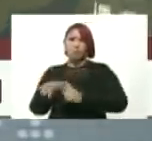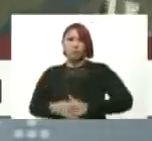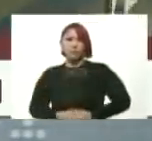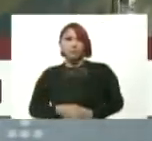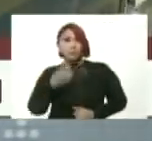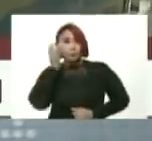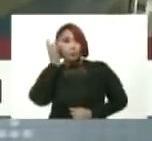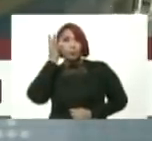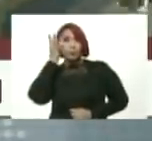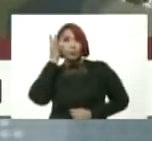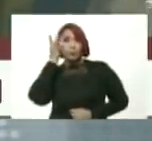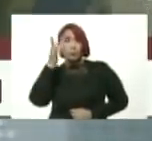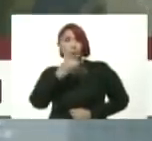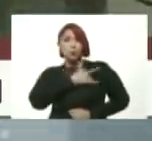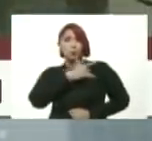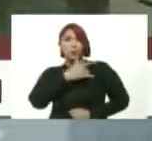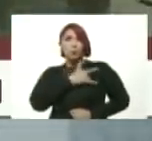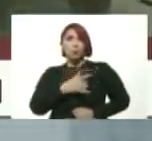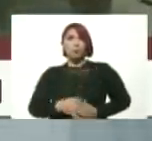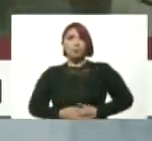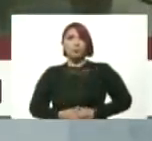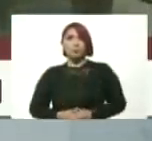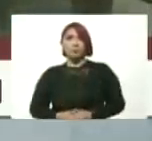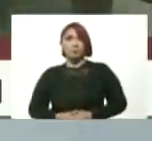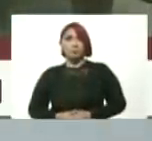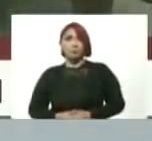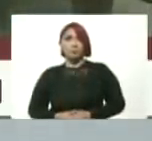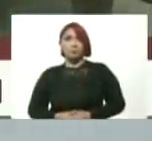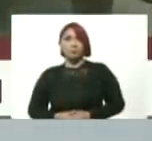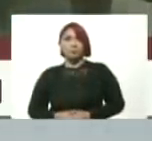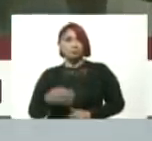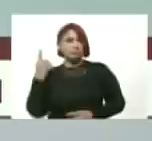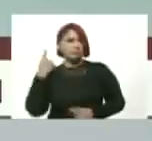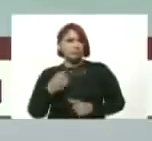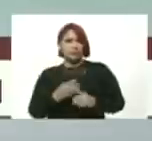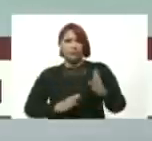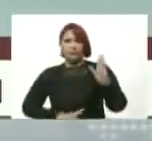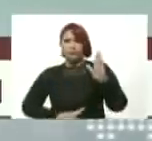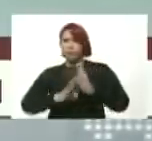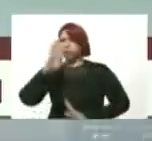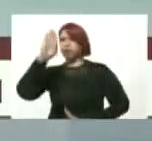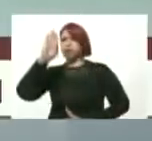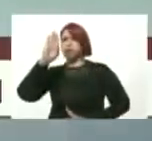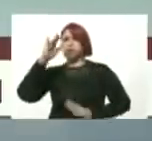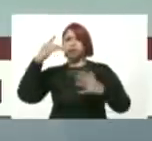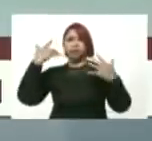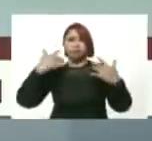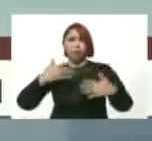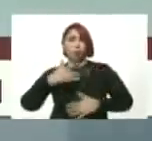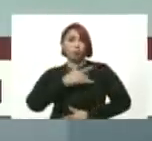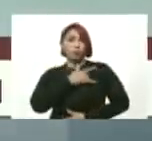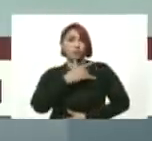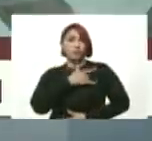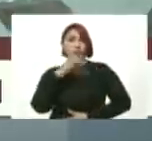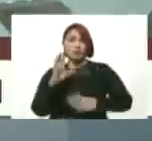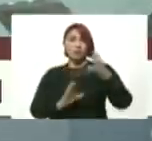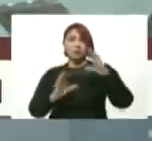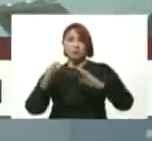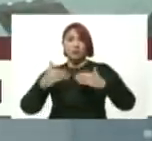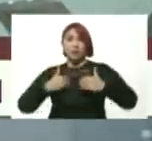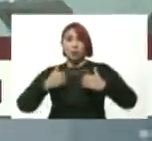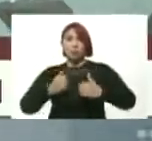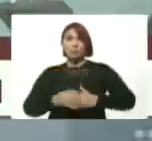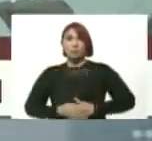la creación de una universidad que va a volar alto y va a llegar lejos la universidad de las ciencias de la salud